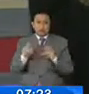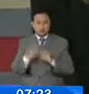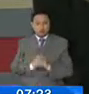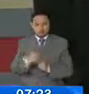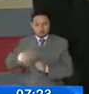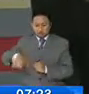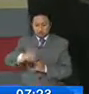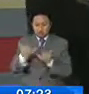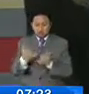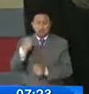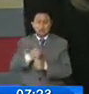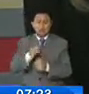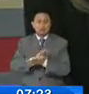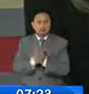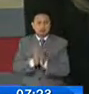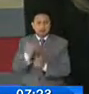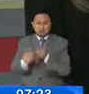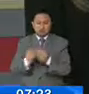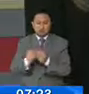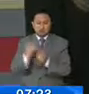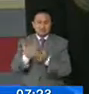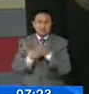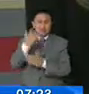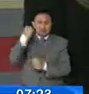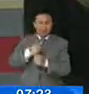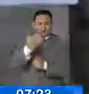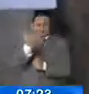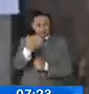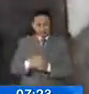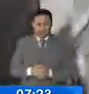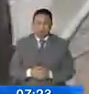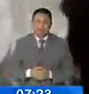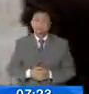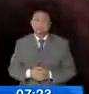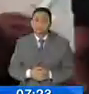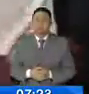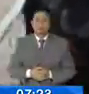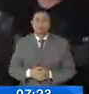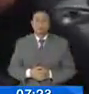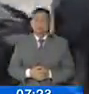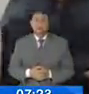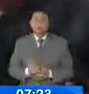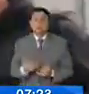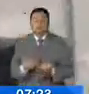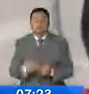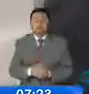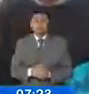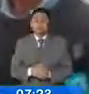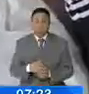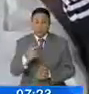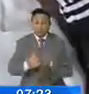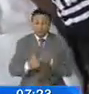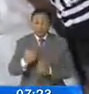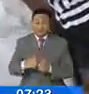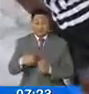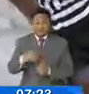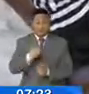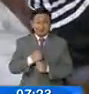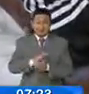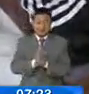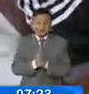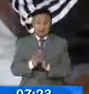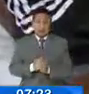ellas combaten el desempleo con emprendimientos. Veamos un informe. En época de crisis, donde el desempleo hace ebullición, el